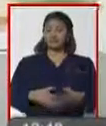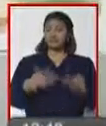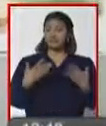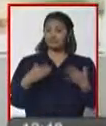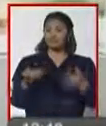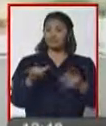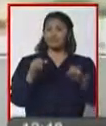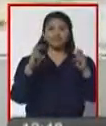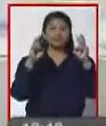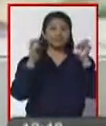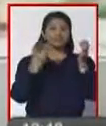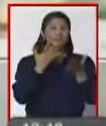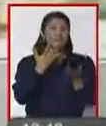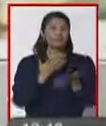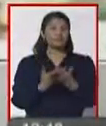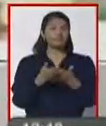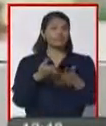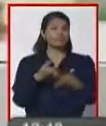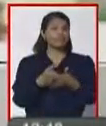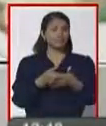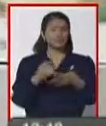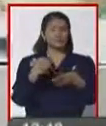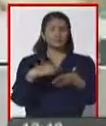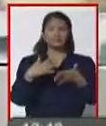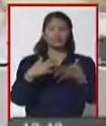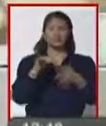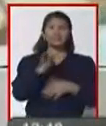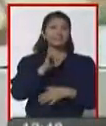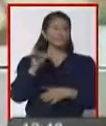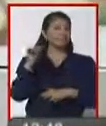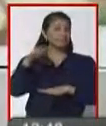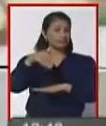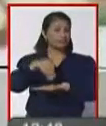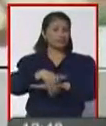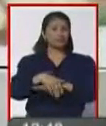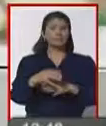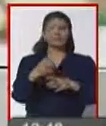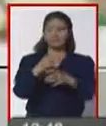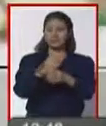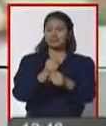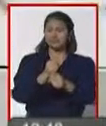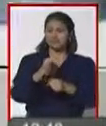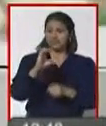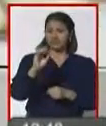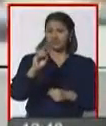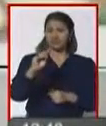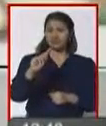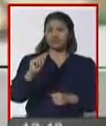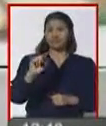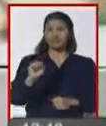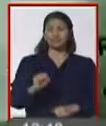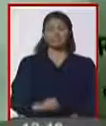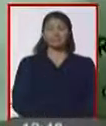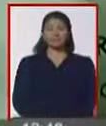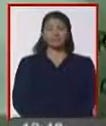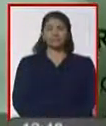y sobre este mismo tema plantean procesos contra estudiantes que anoche tomaron la corte electoral departamental